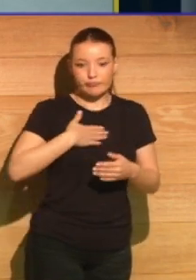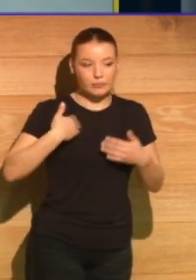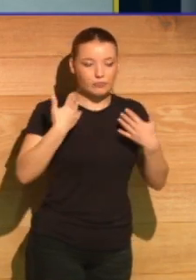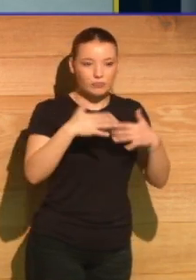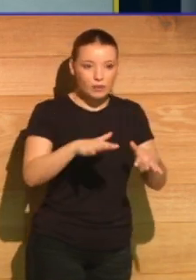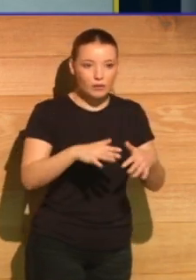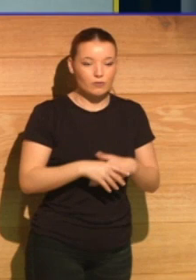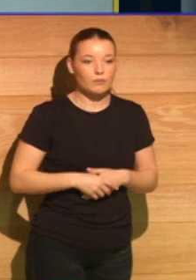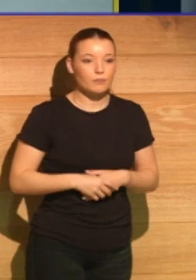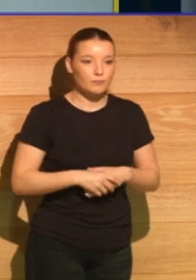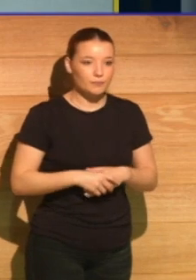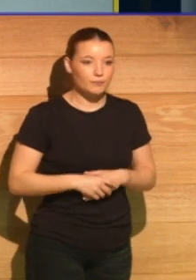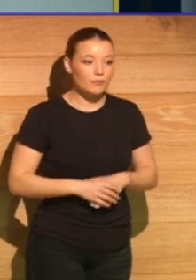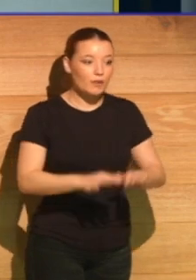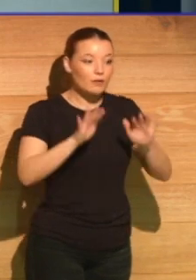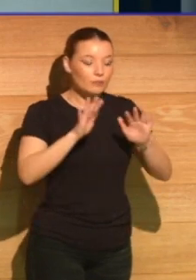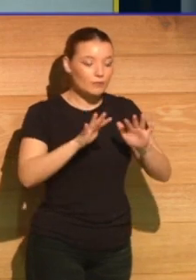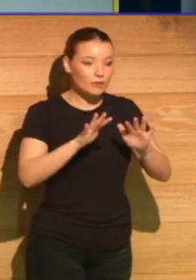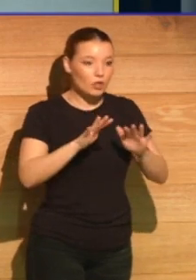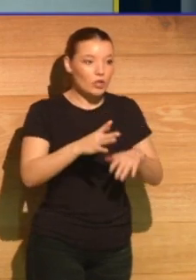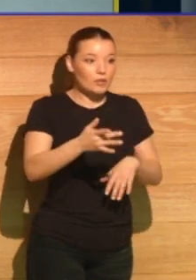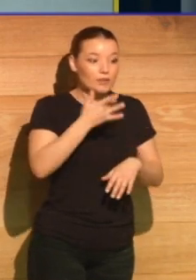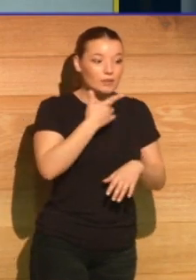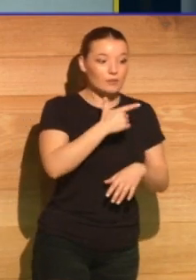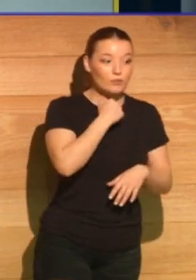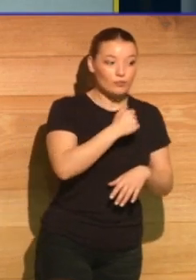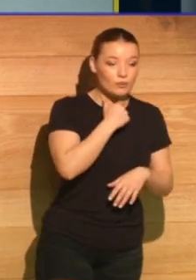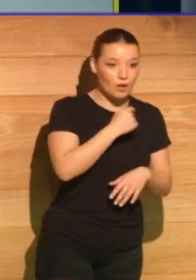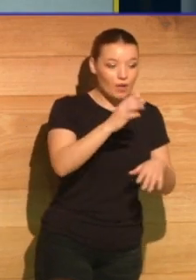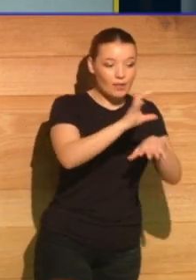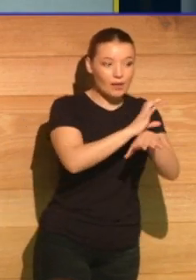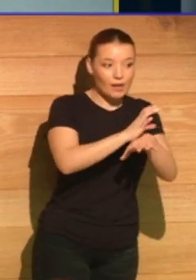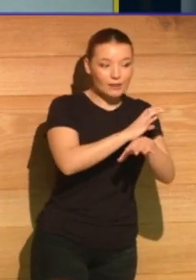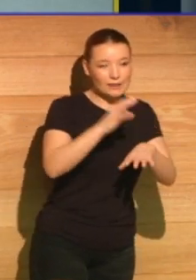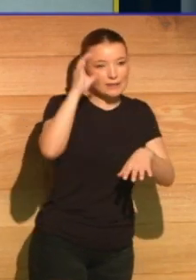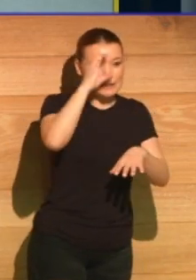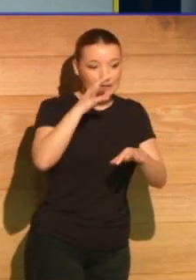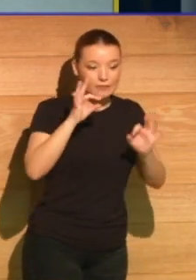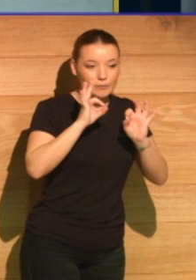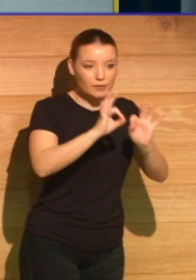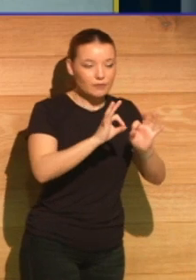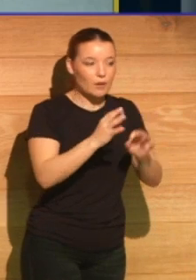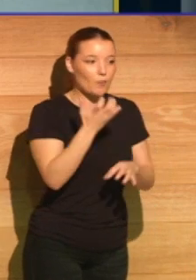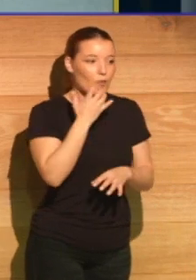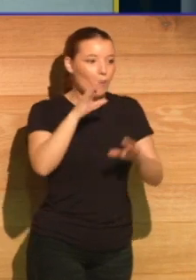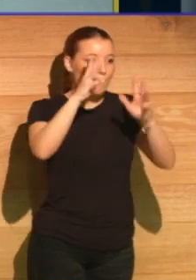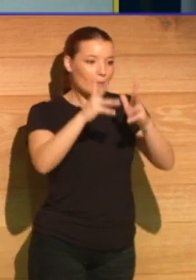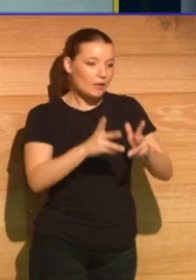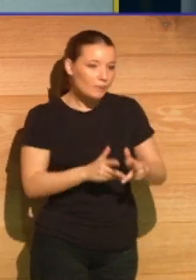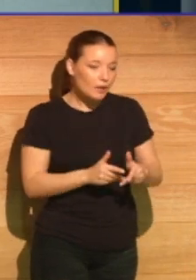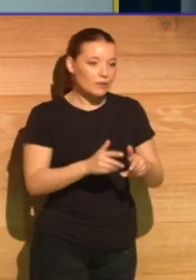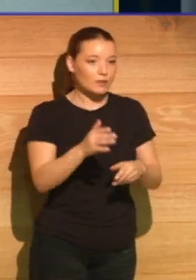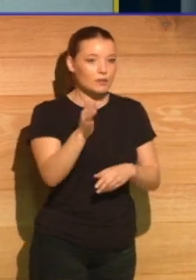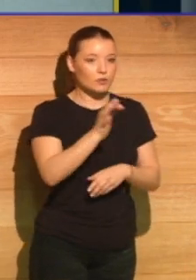a los estudiantes. Pero que si les gusta una carrera de ciencia, les gustan las matemáticas, les